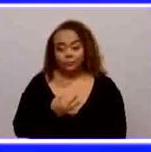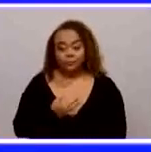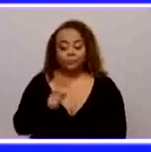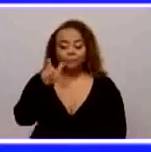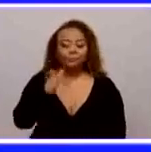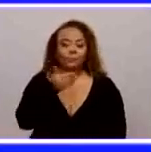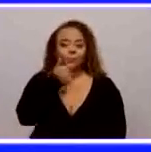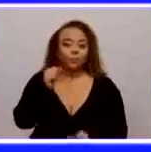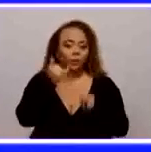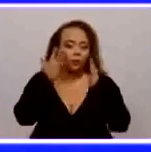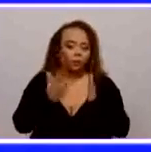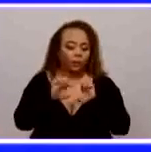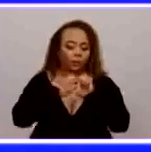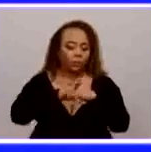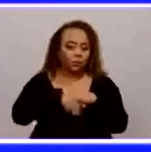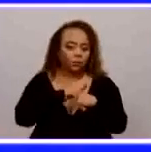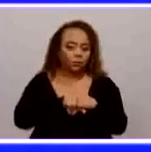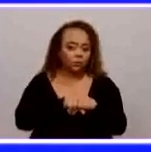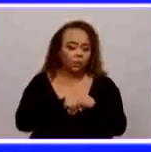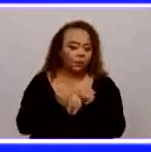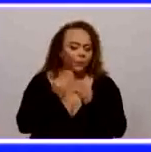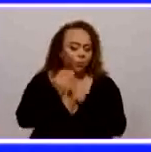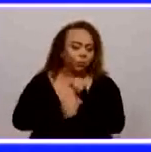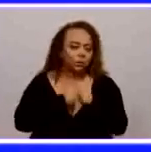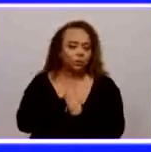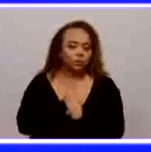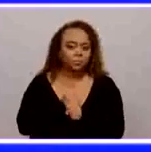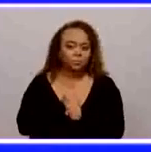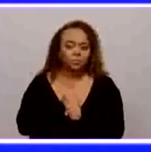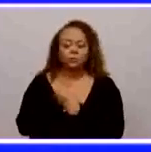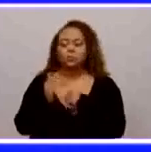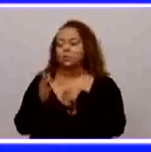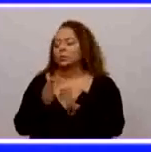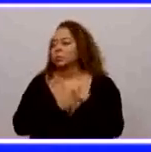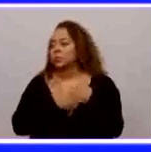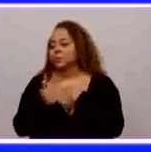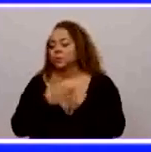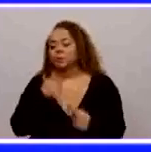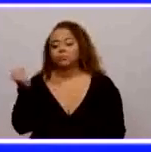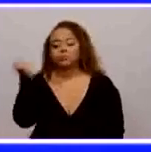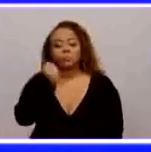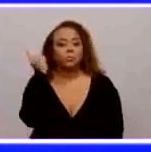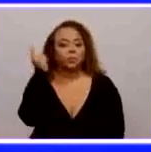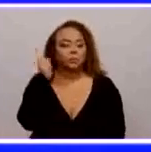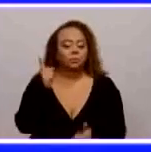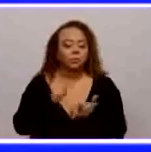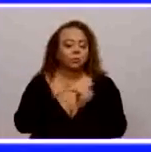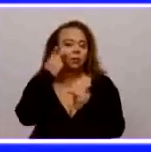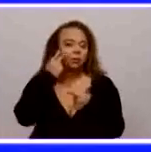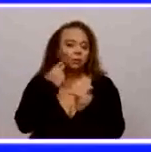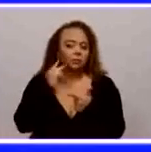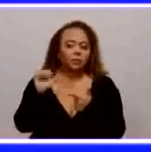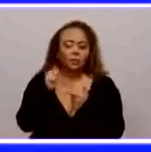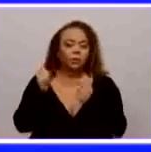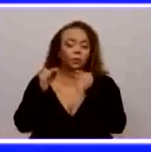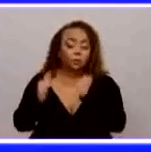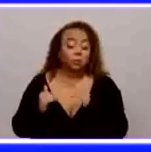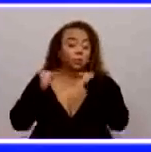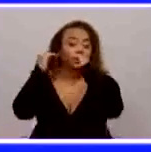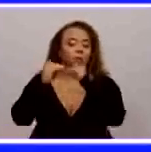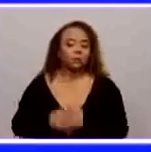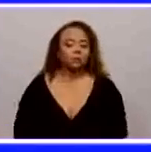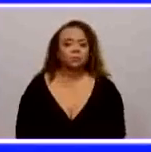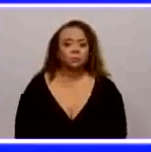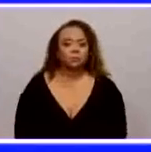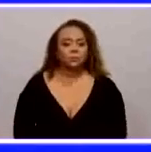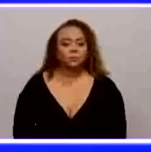el mejor jugador de la selección nacional en muchísimos años. Sí. Por más y que hayamos puesto a Brian Ruiz y a Keylor Navas como en otra galaxia,